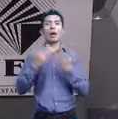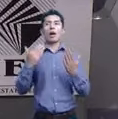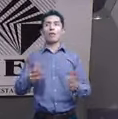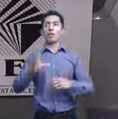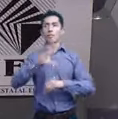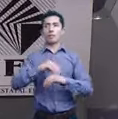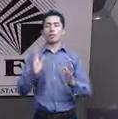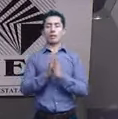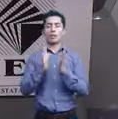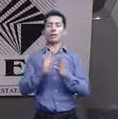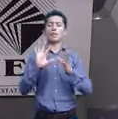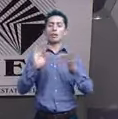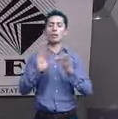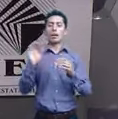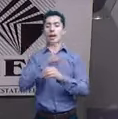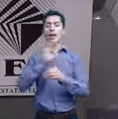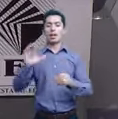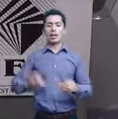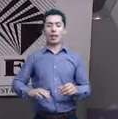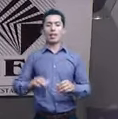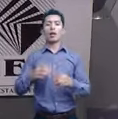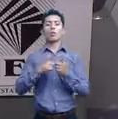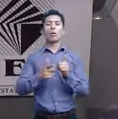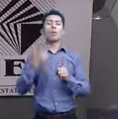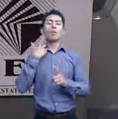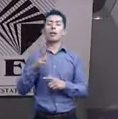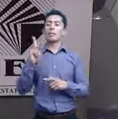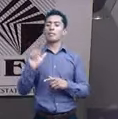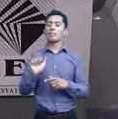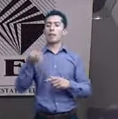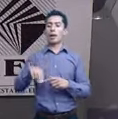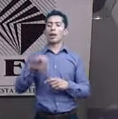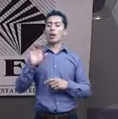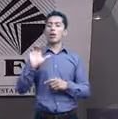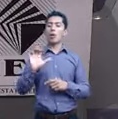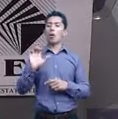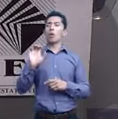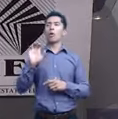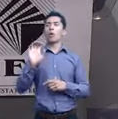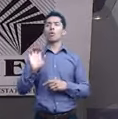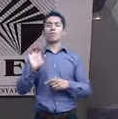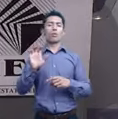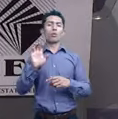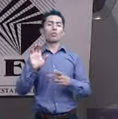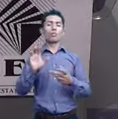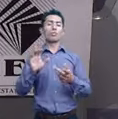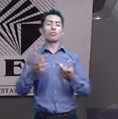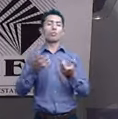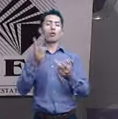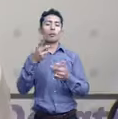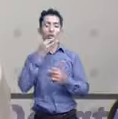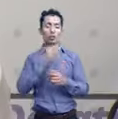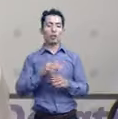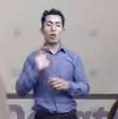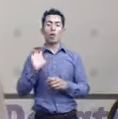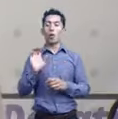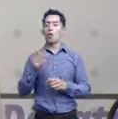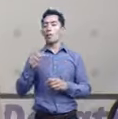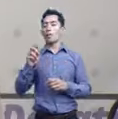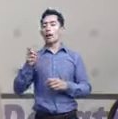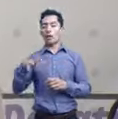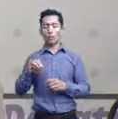le cedemos el uso de la voz al candidato del Partido Acción Nacional, Humberto Pacheco Miralrío. Candidato, hasta por un minuto. Sabedor